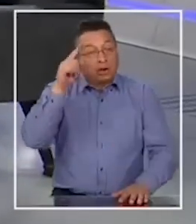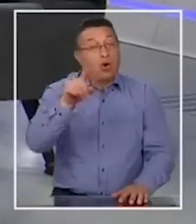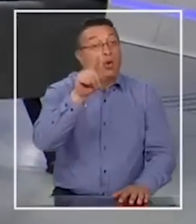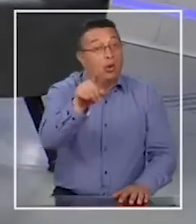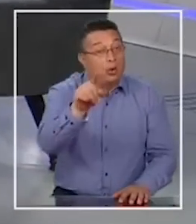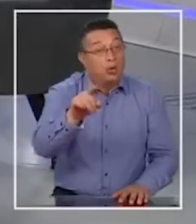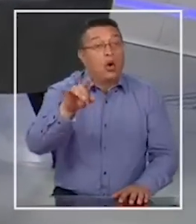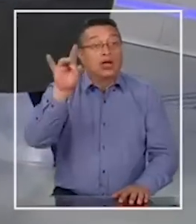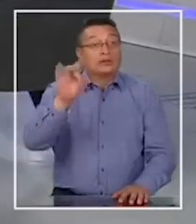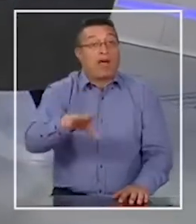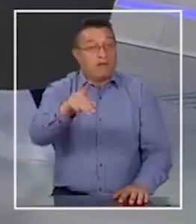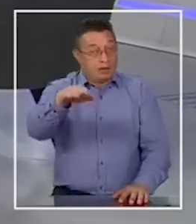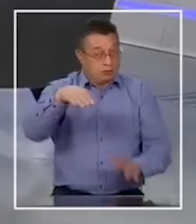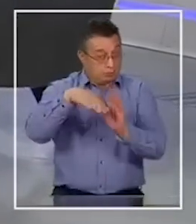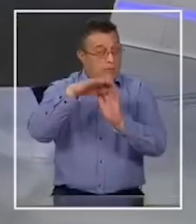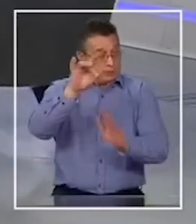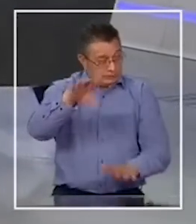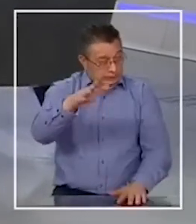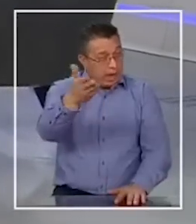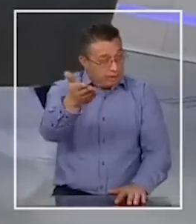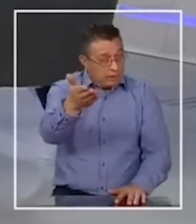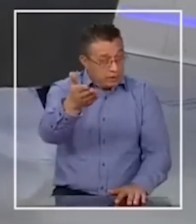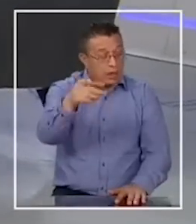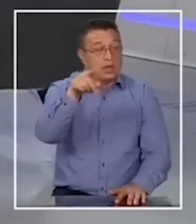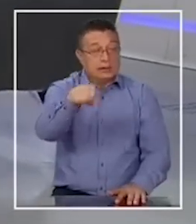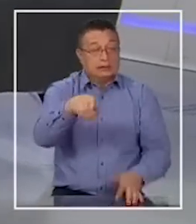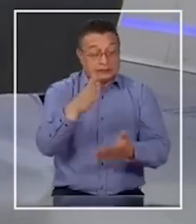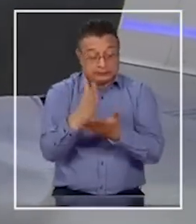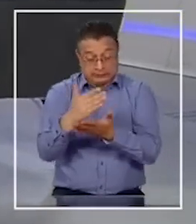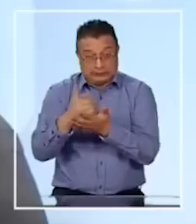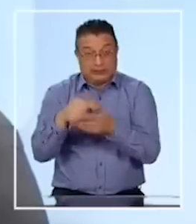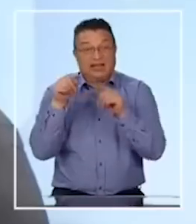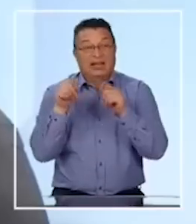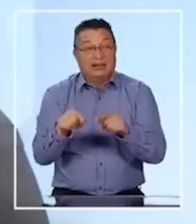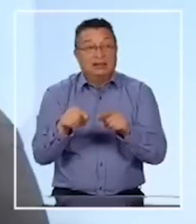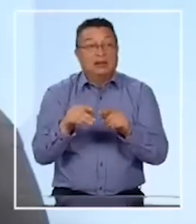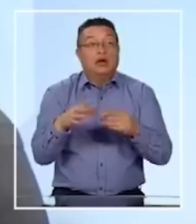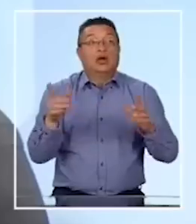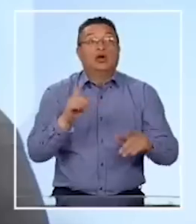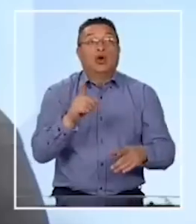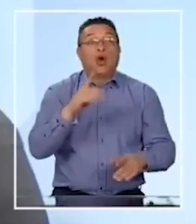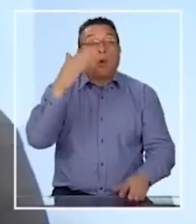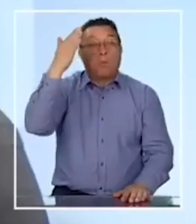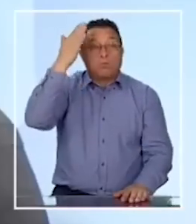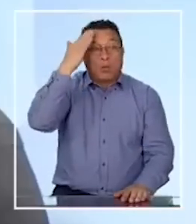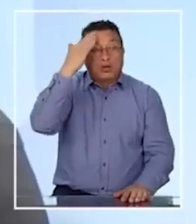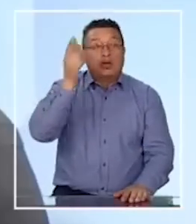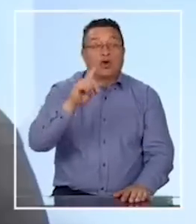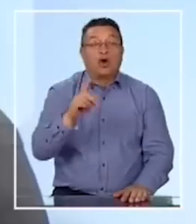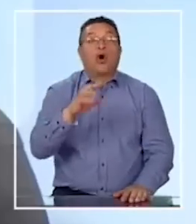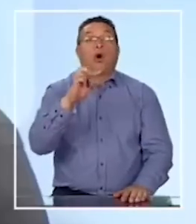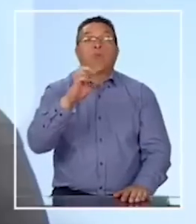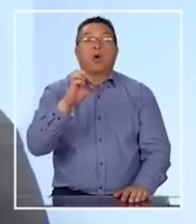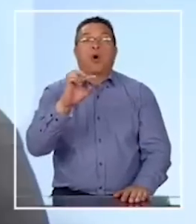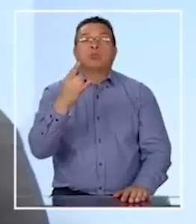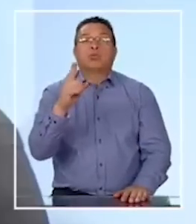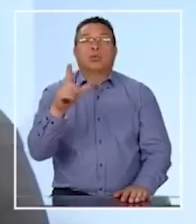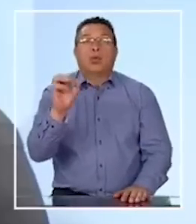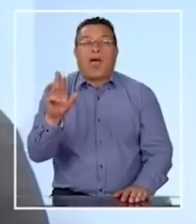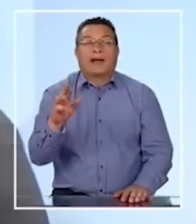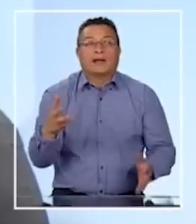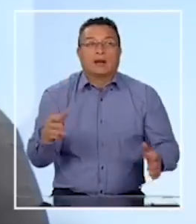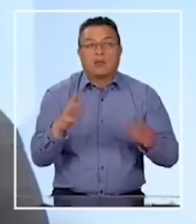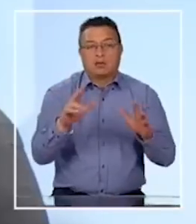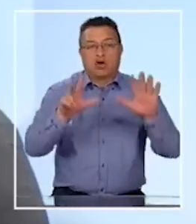sabe mejor que nosotros que esta medida es una medida súper novia así populista sino que popular creo que